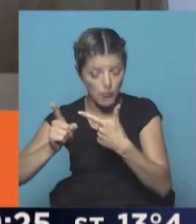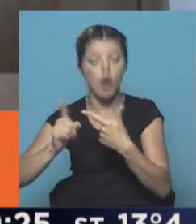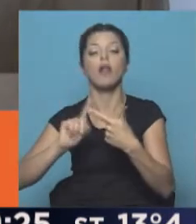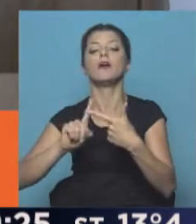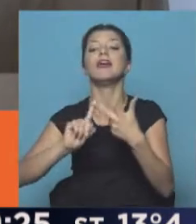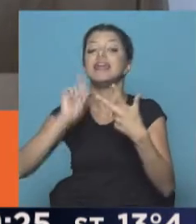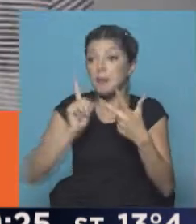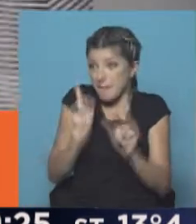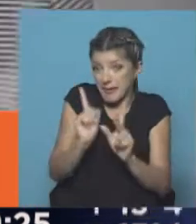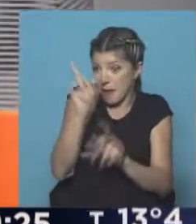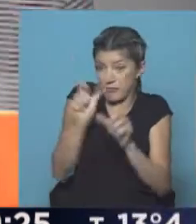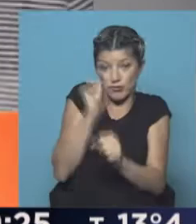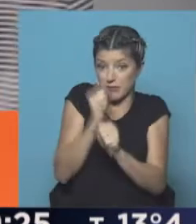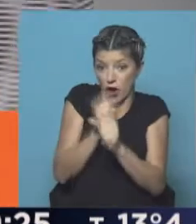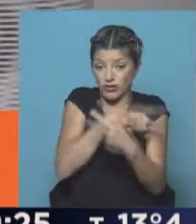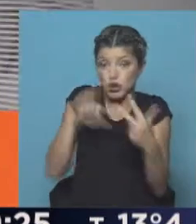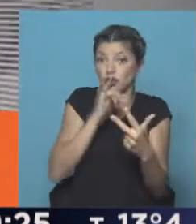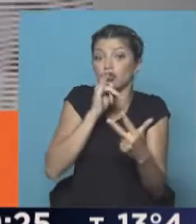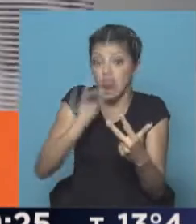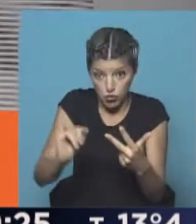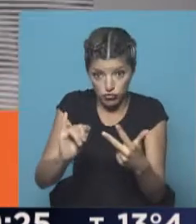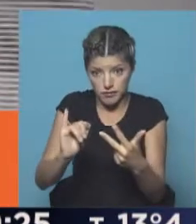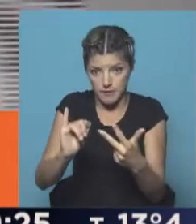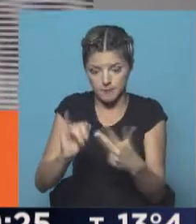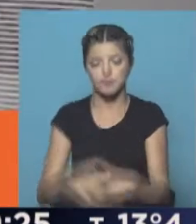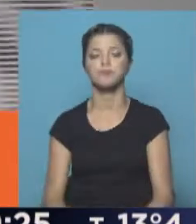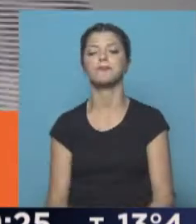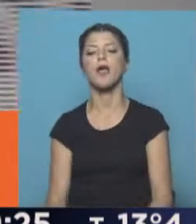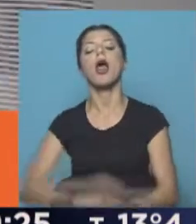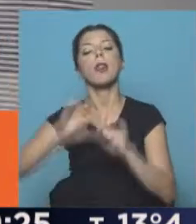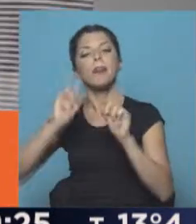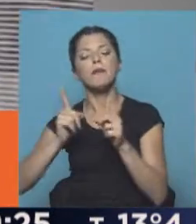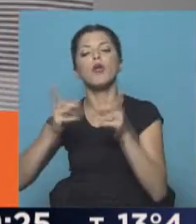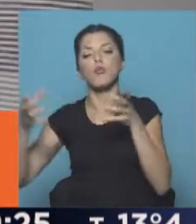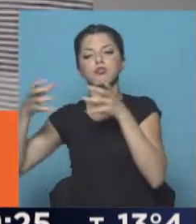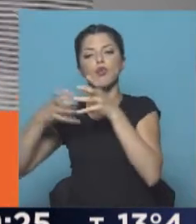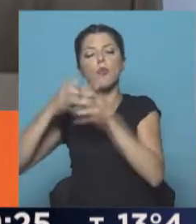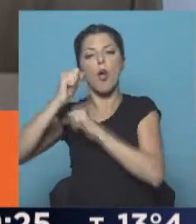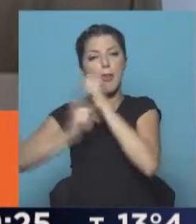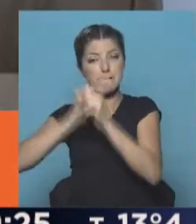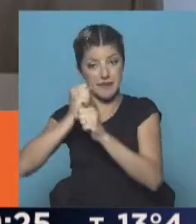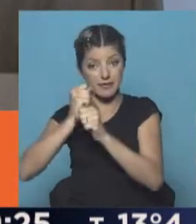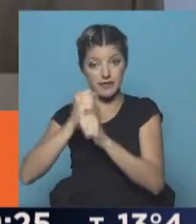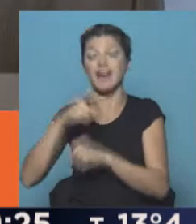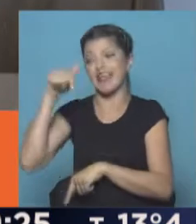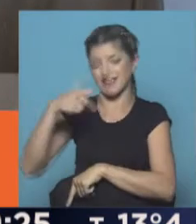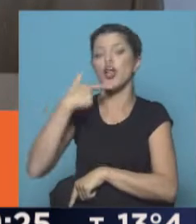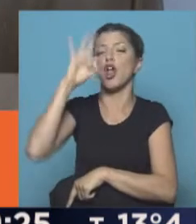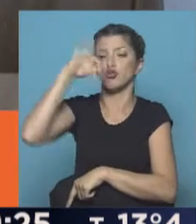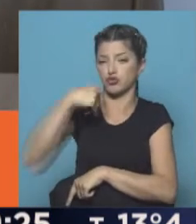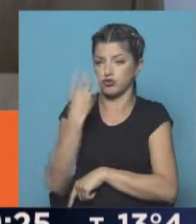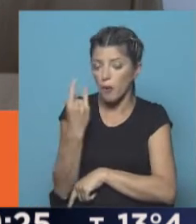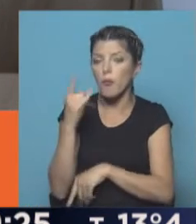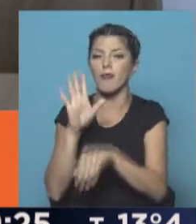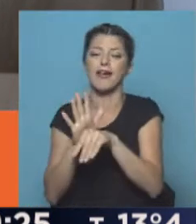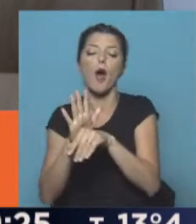por los propios trabajadores. Y a su vez, un holding de empresas que se creó, en donde el SOMU claramente era una